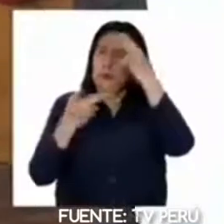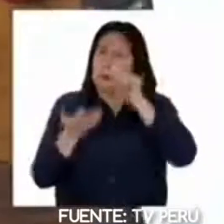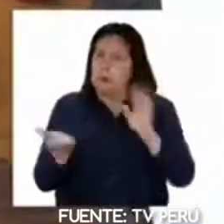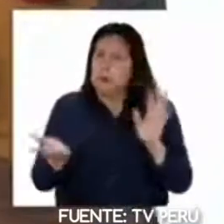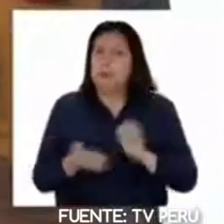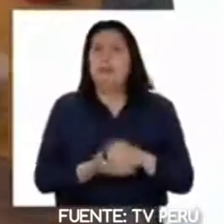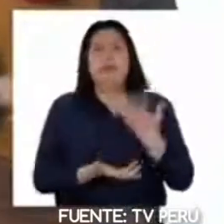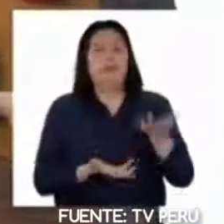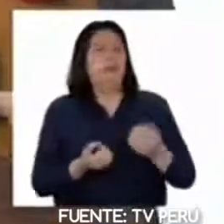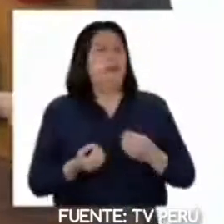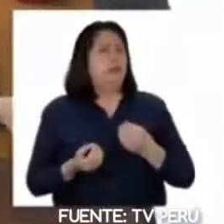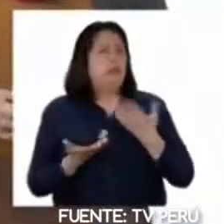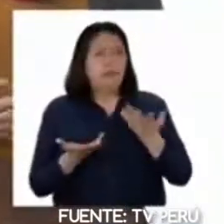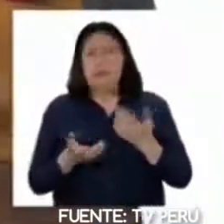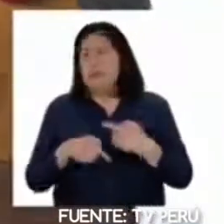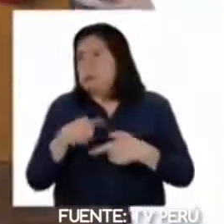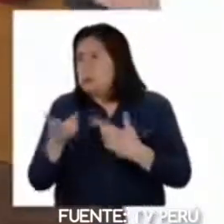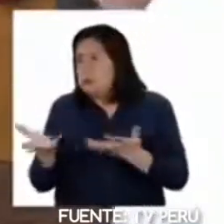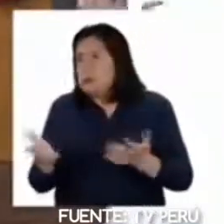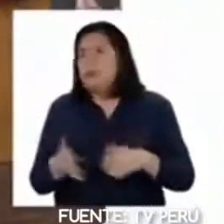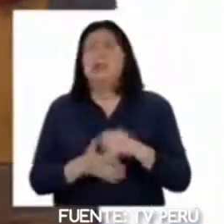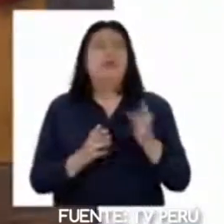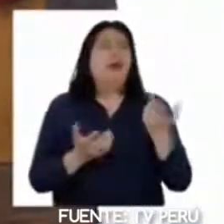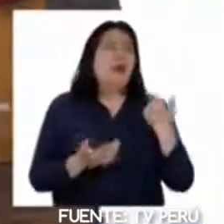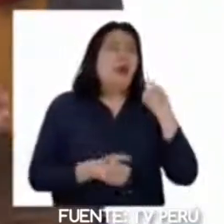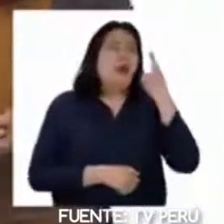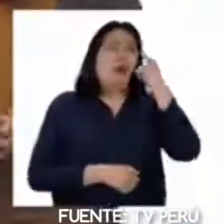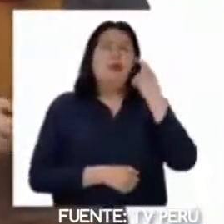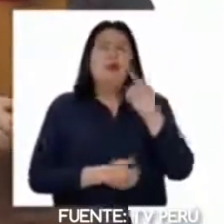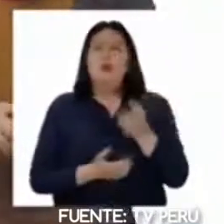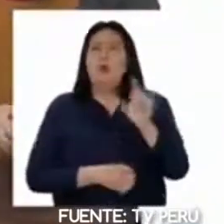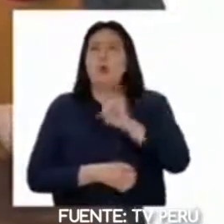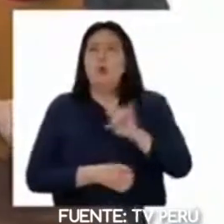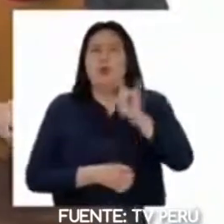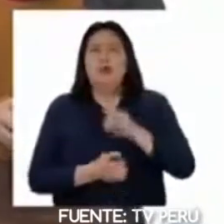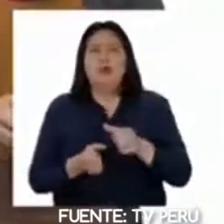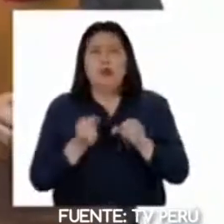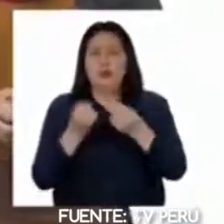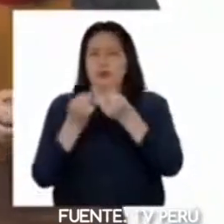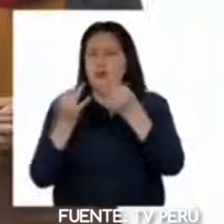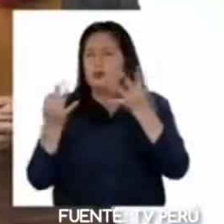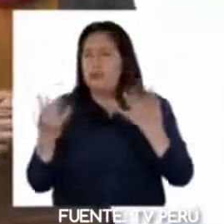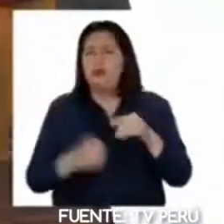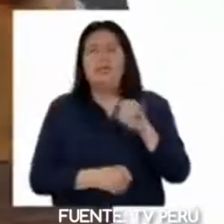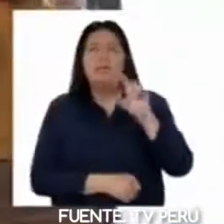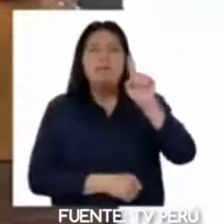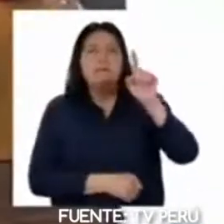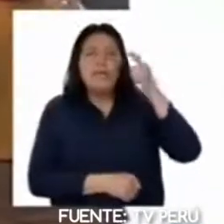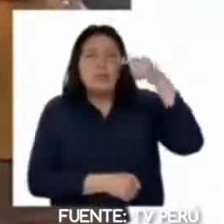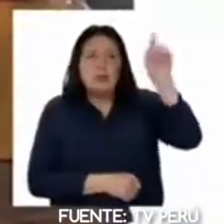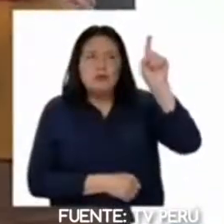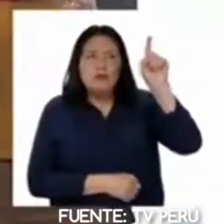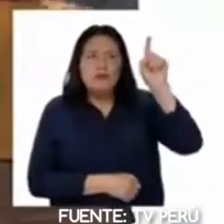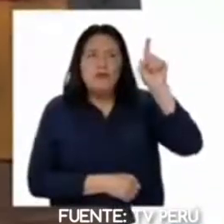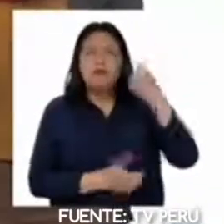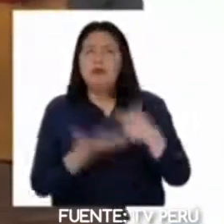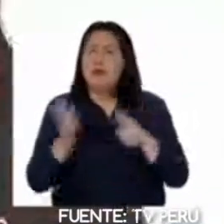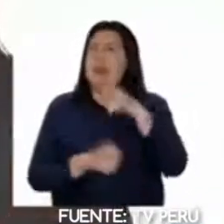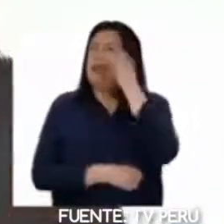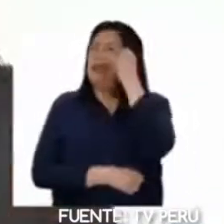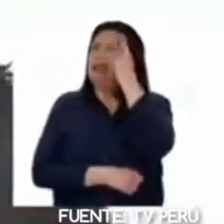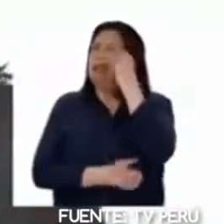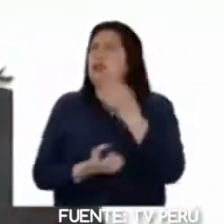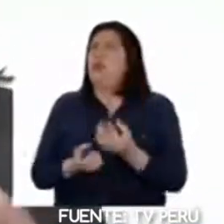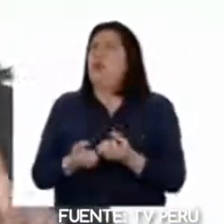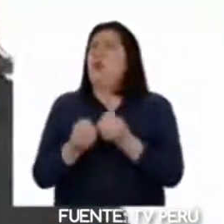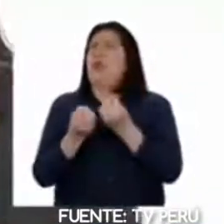de situaciones y expresiones cotidianas, nos familiarizaremos con el uso de los números del orden de los millones, de modo que lleguemos a entender